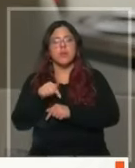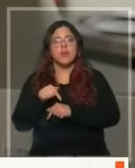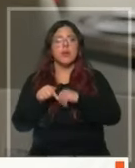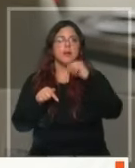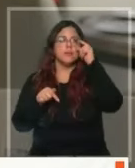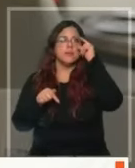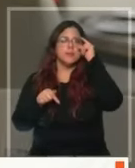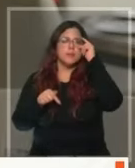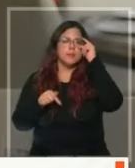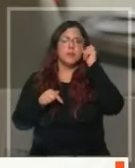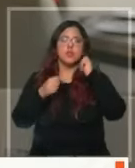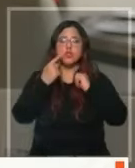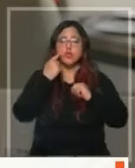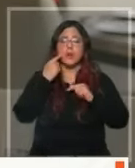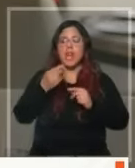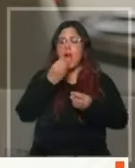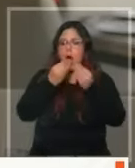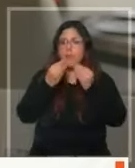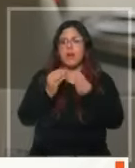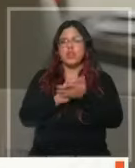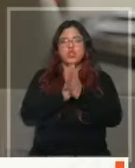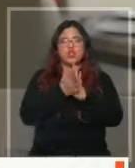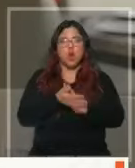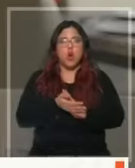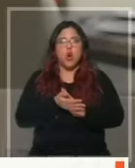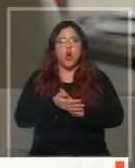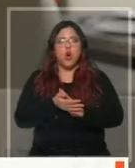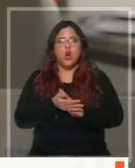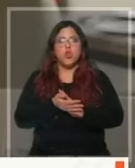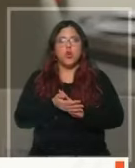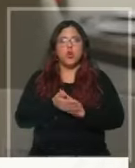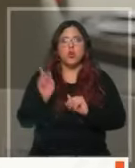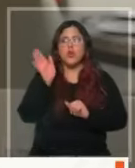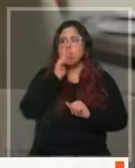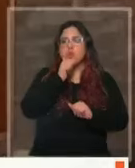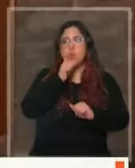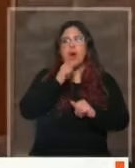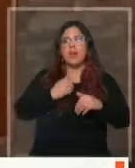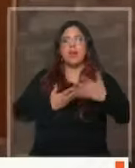más familiar, como le digo acá, usted come de todo, las veces que usted quiera, no hay límite de tiempo.